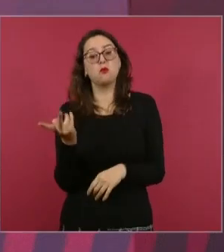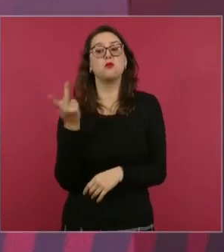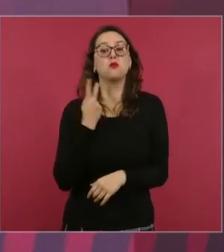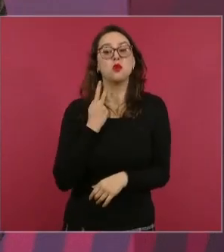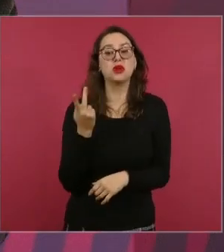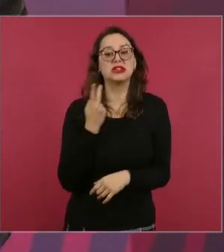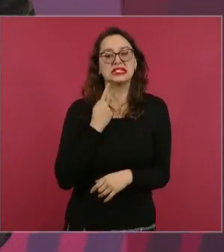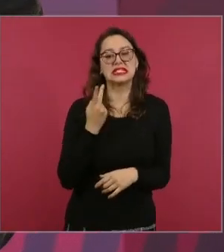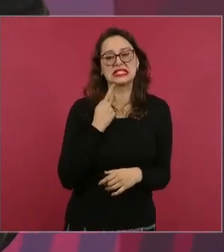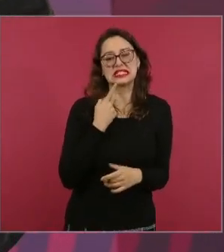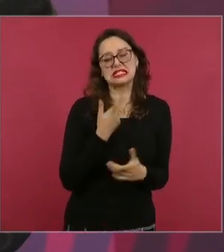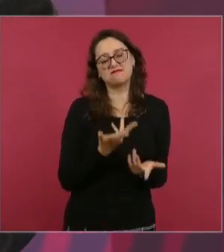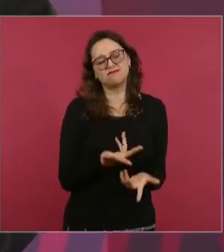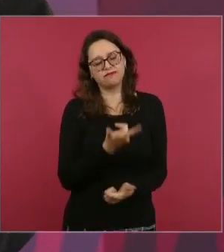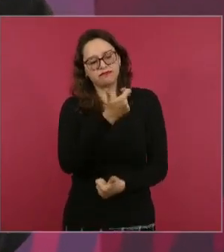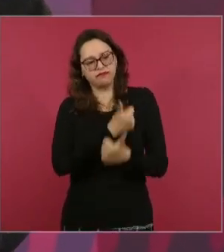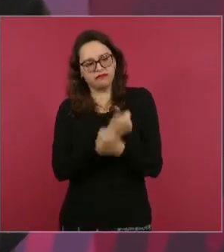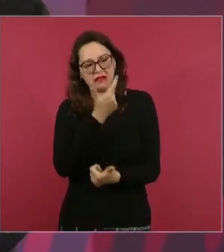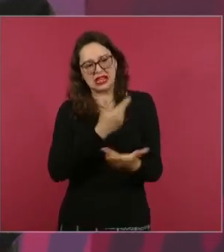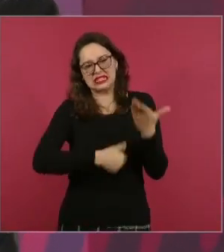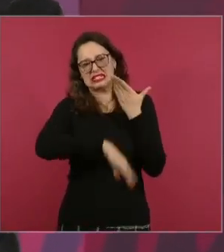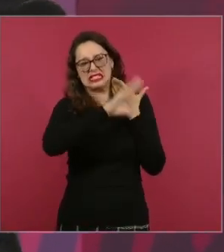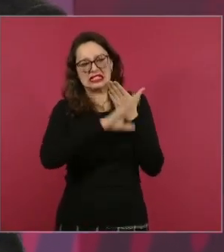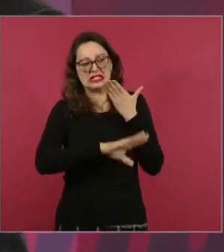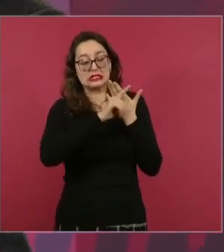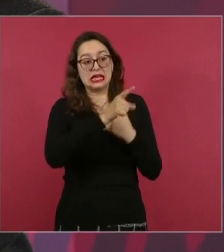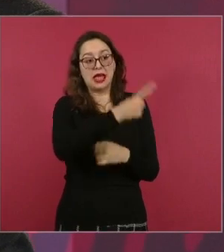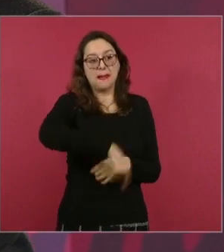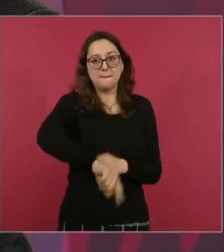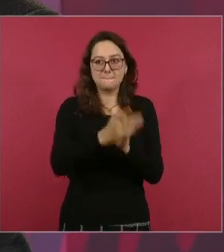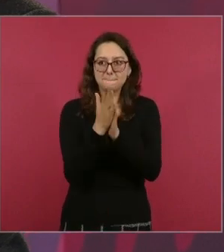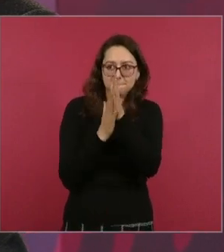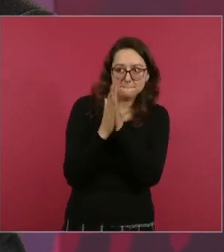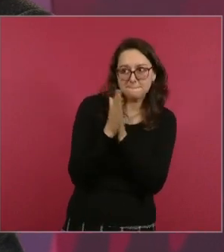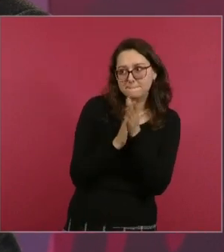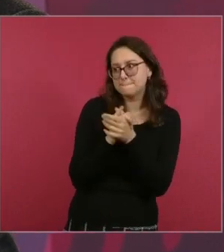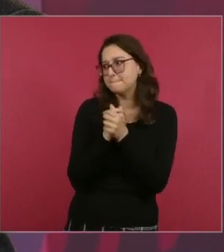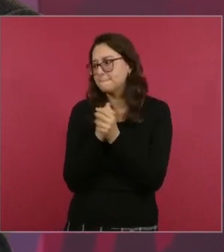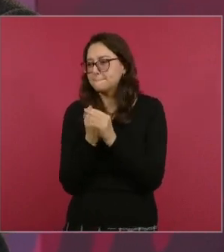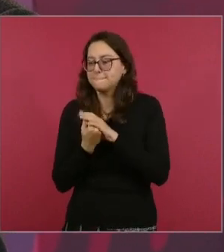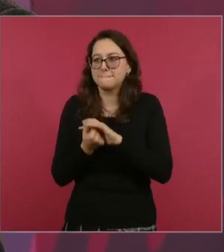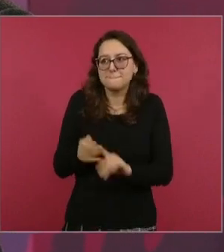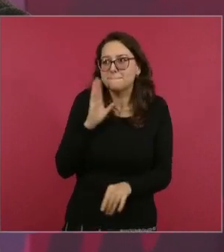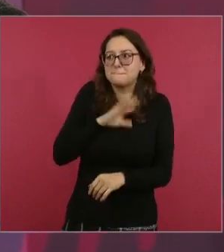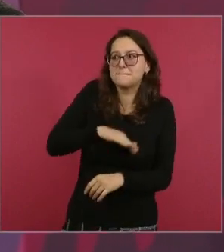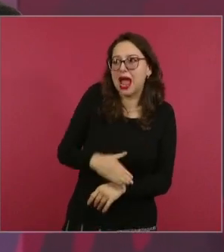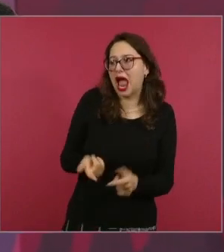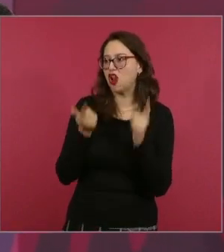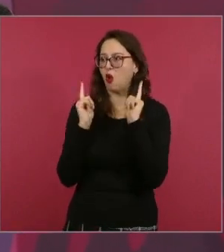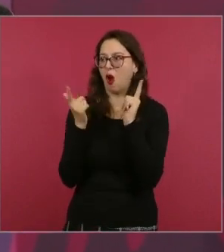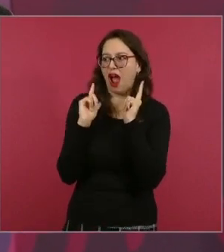políticos quisieran que nos fuera mal